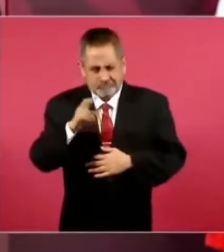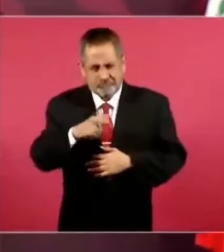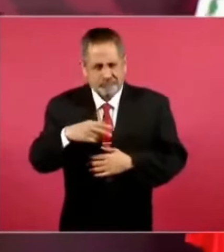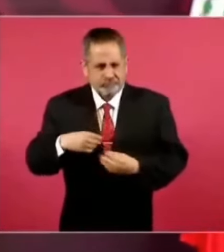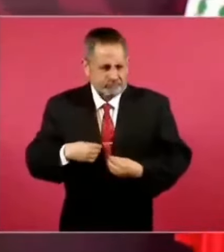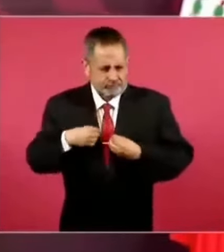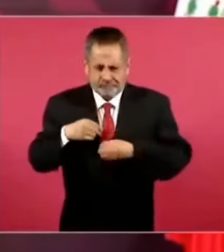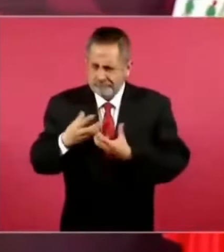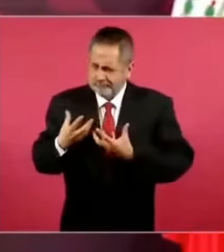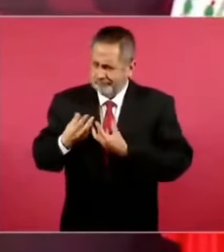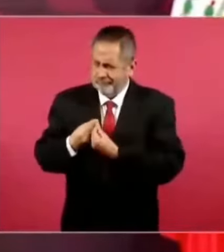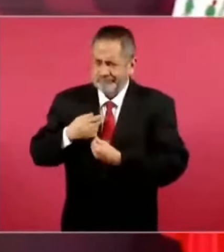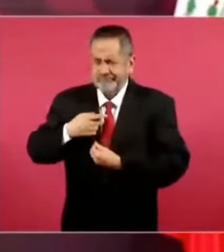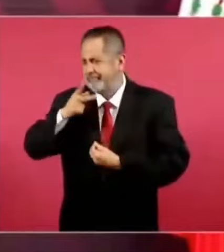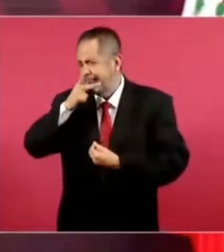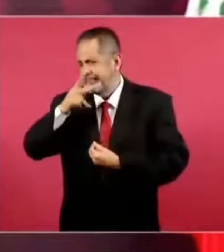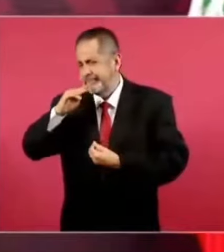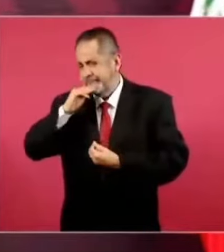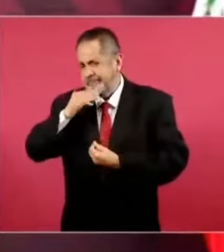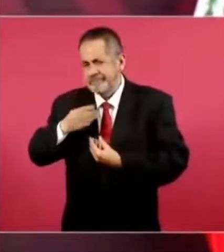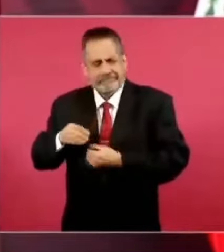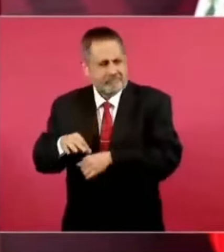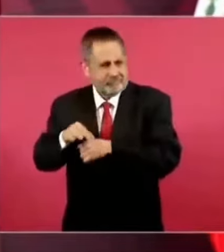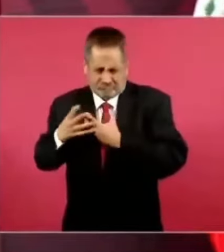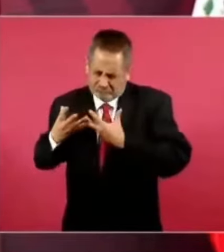con mis padres